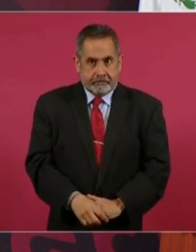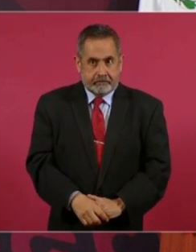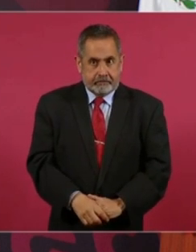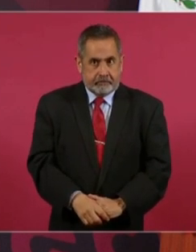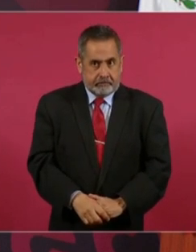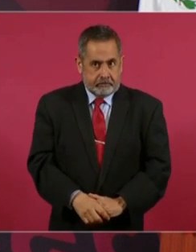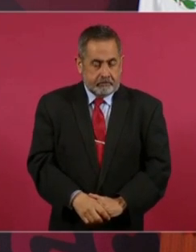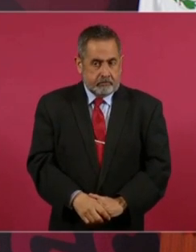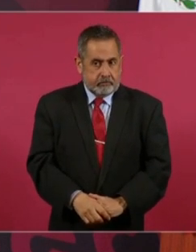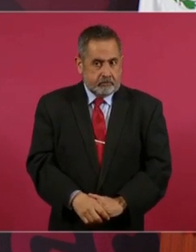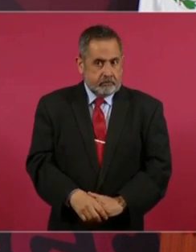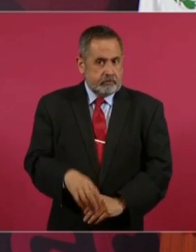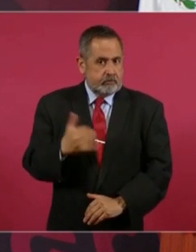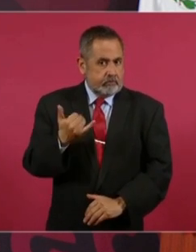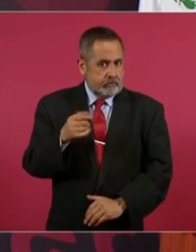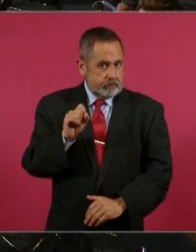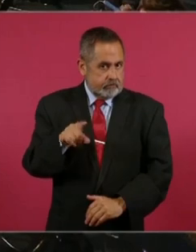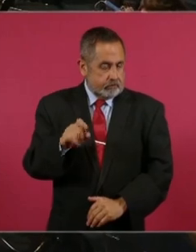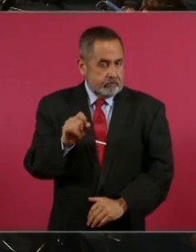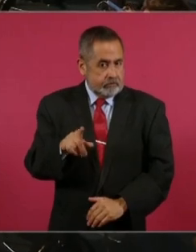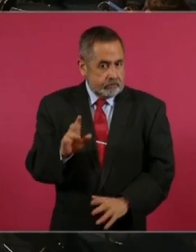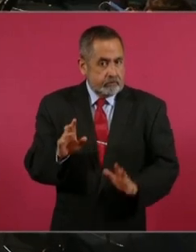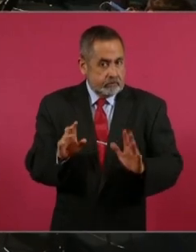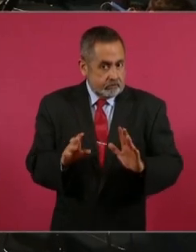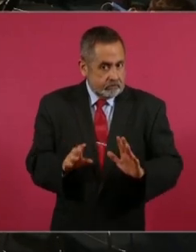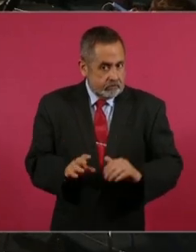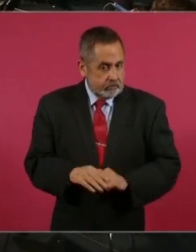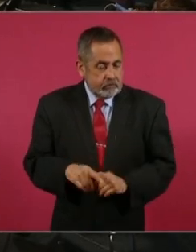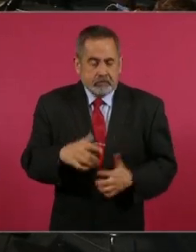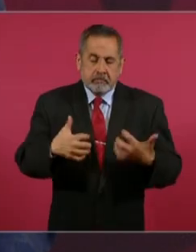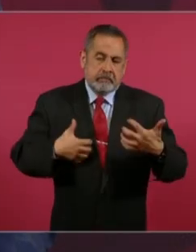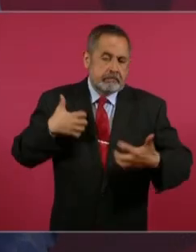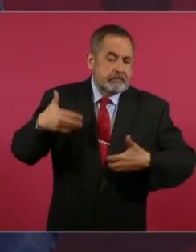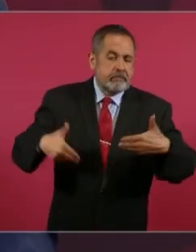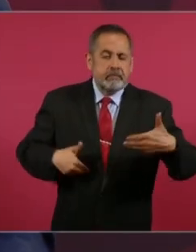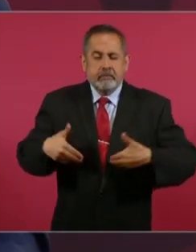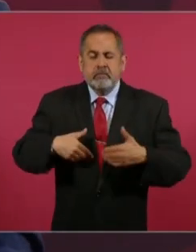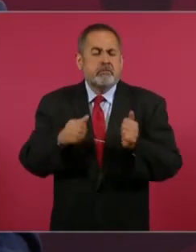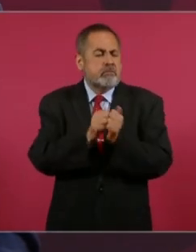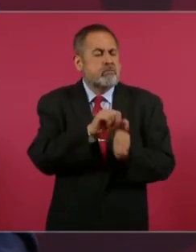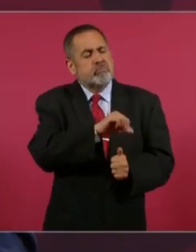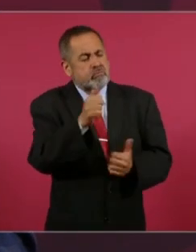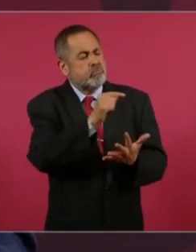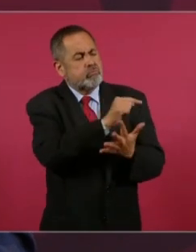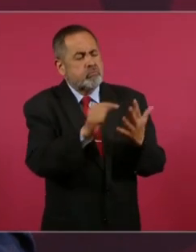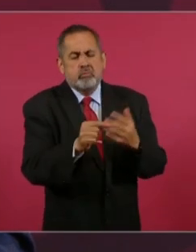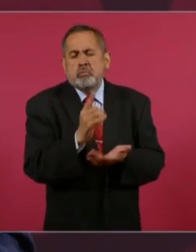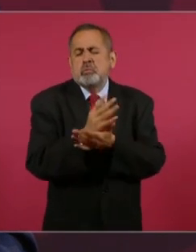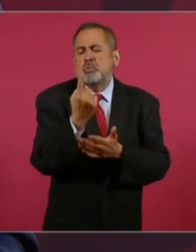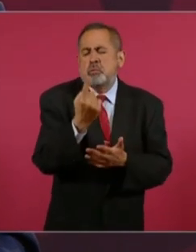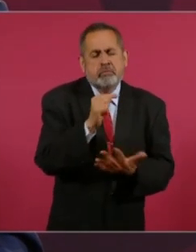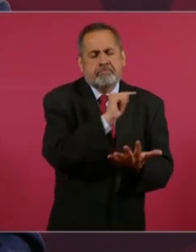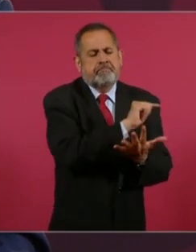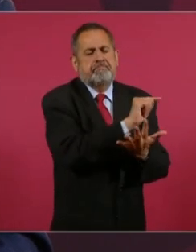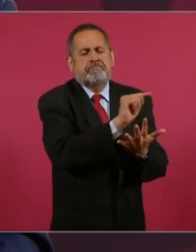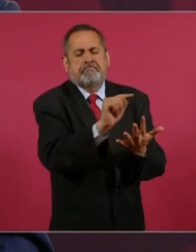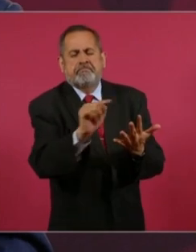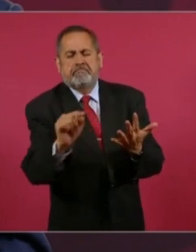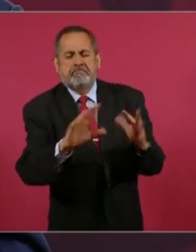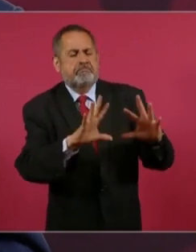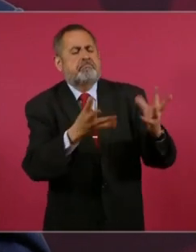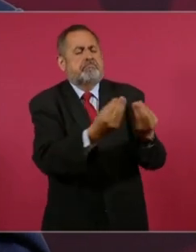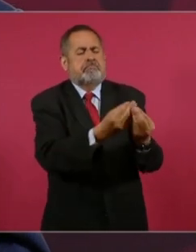Y ha estado muy molesta junto con otros, no solamente ellas,